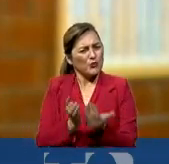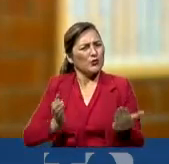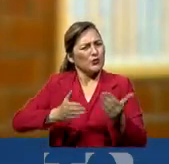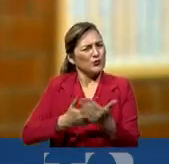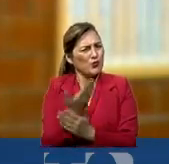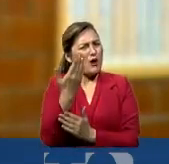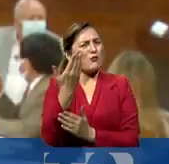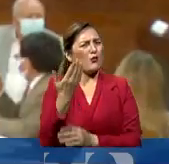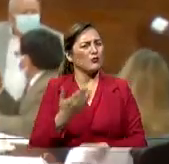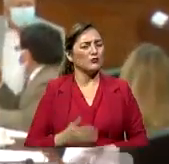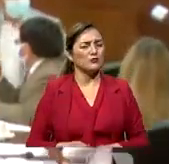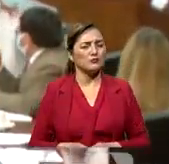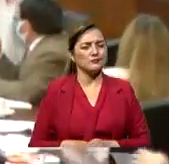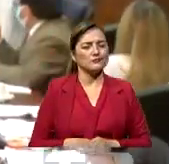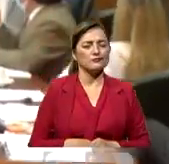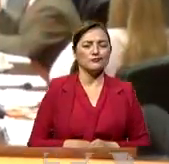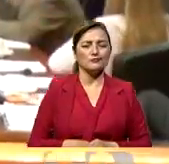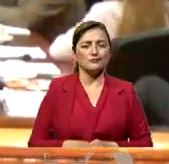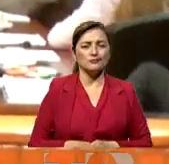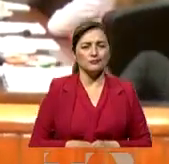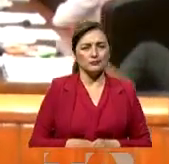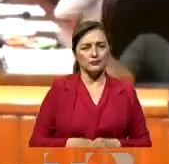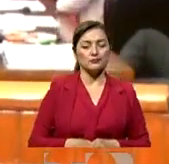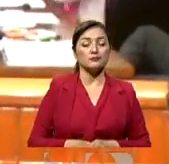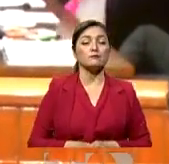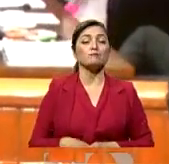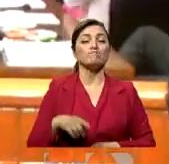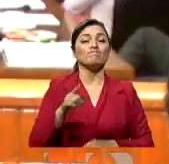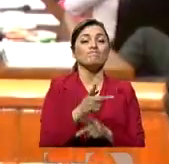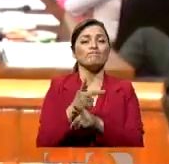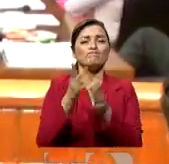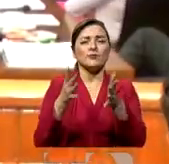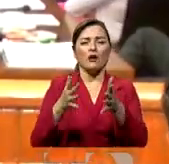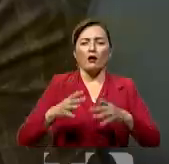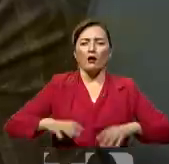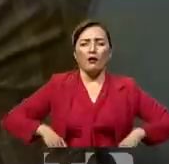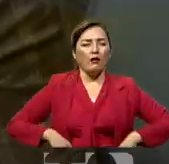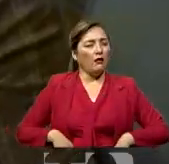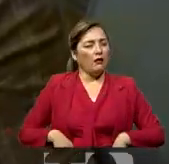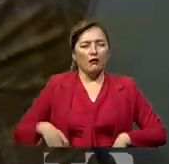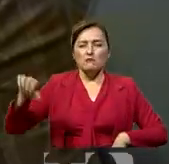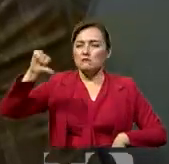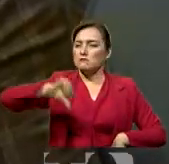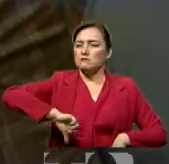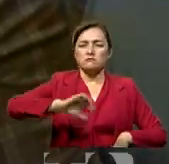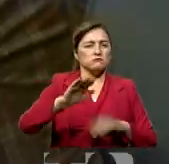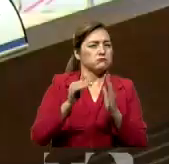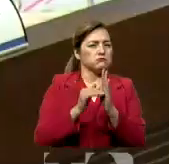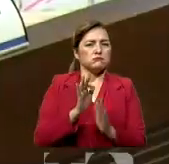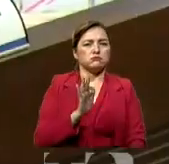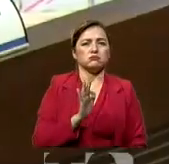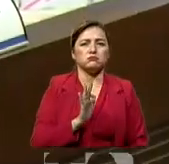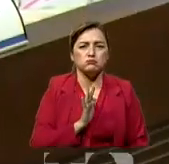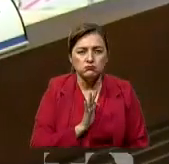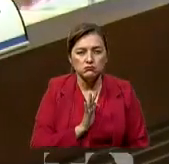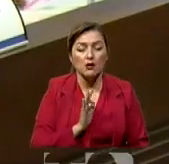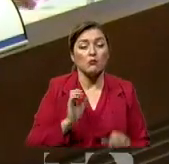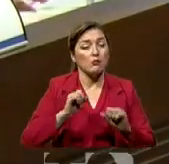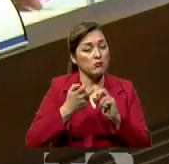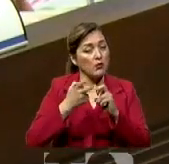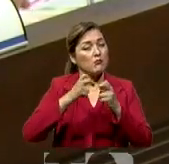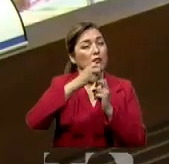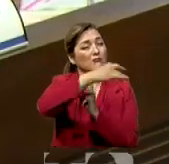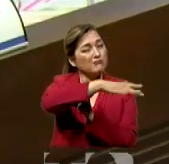totalmente bien manejado. Los ediles cuestionan esta medida e insisten en que es antitécnica y que incluso podría